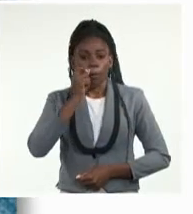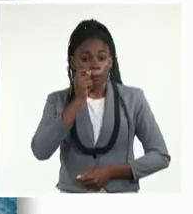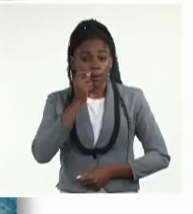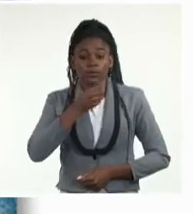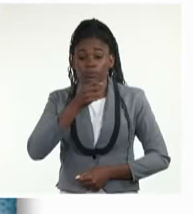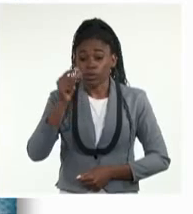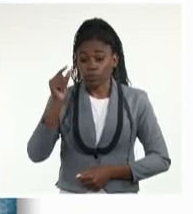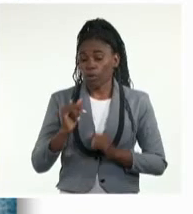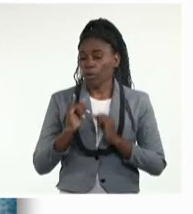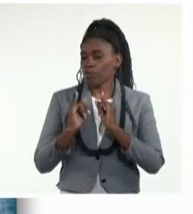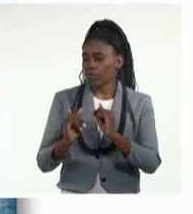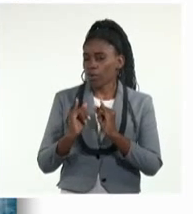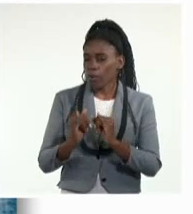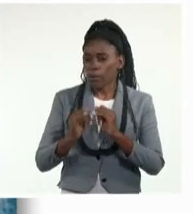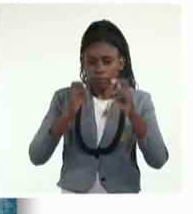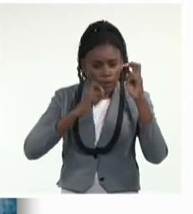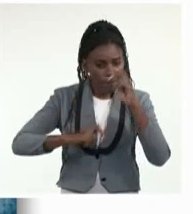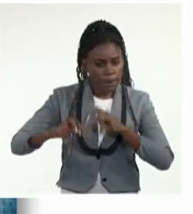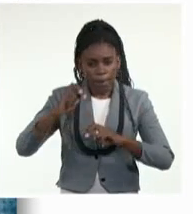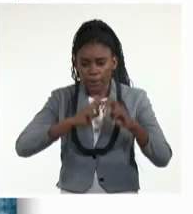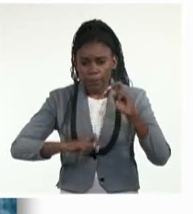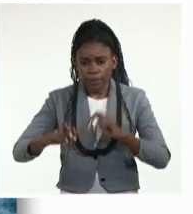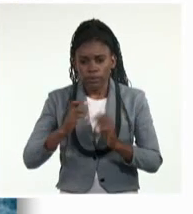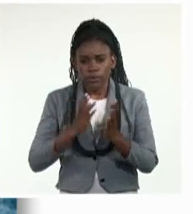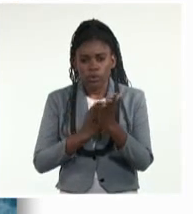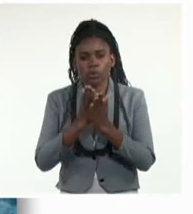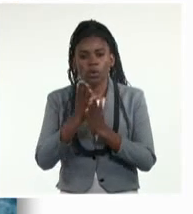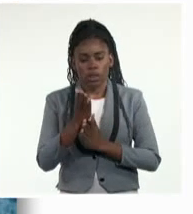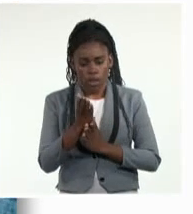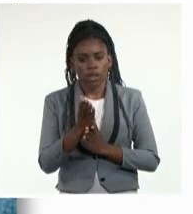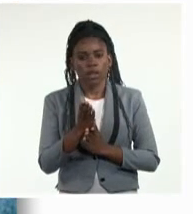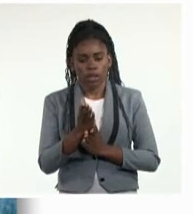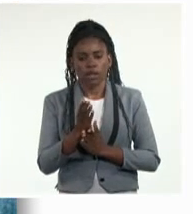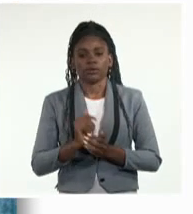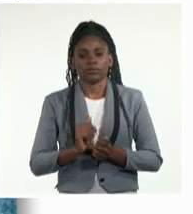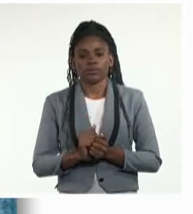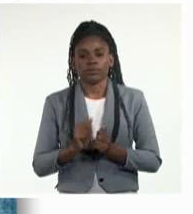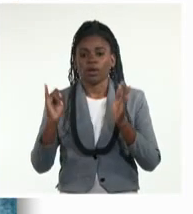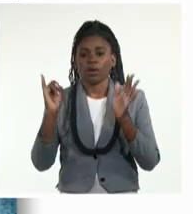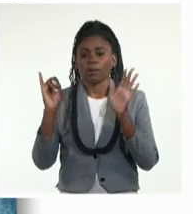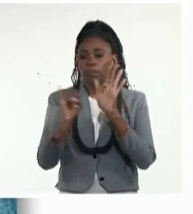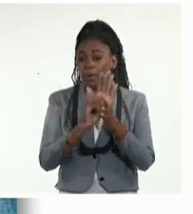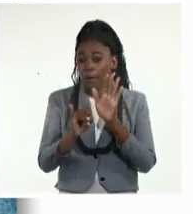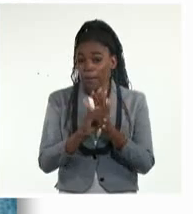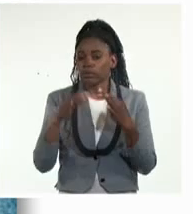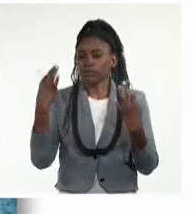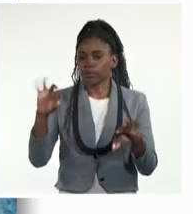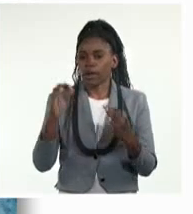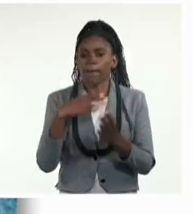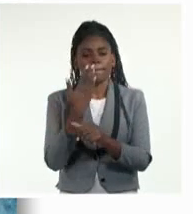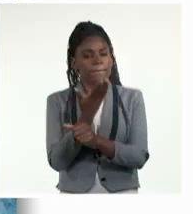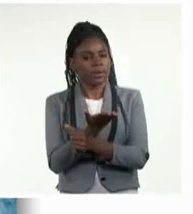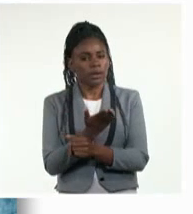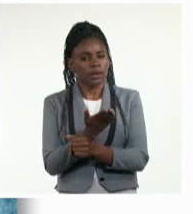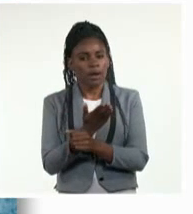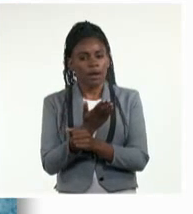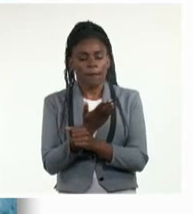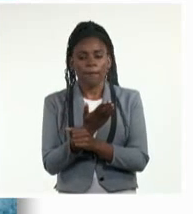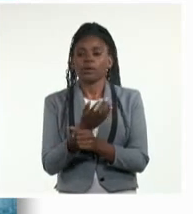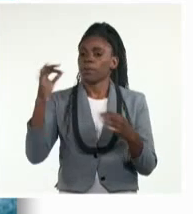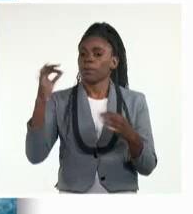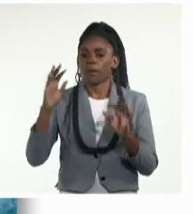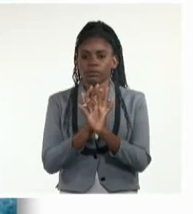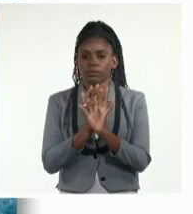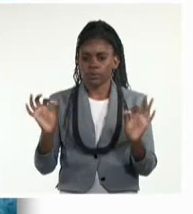procedimientos bancarios vigentes, para la formalización de este documento se exige un tipo de papel especial con caracteres de seguridad,